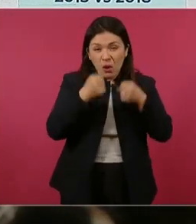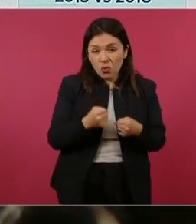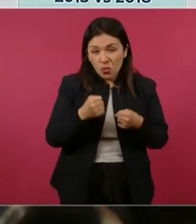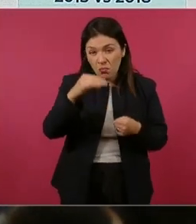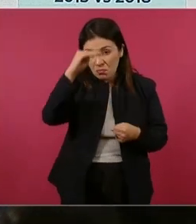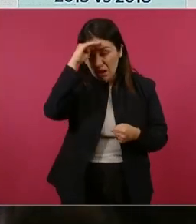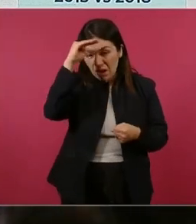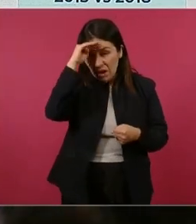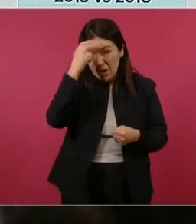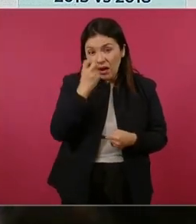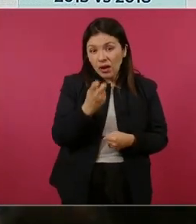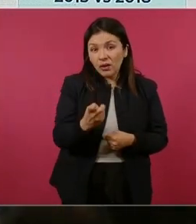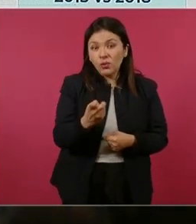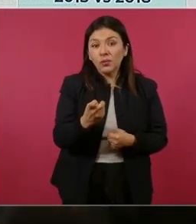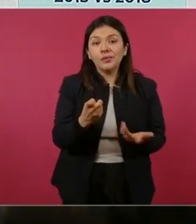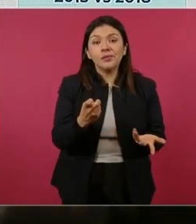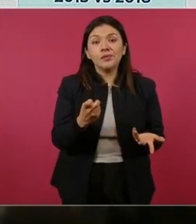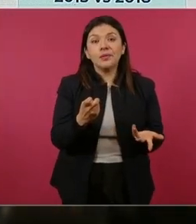necesariamente